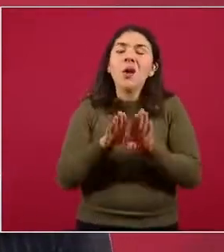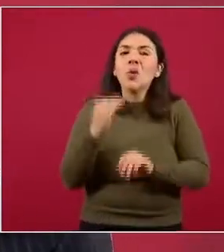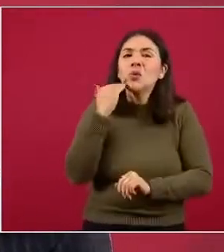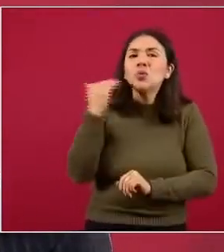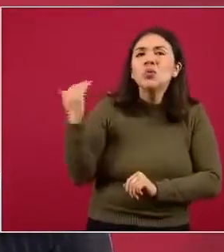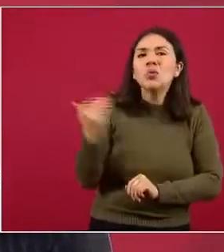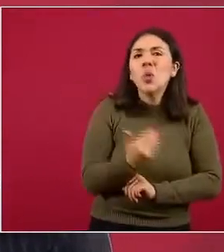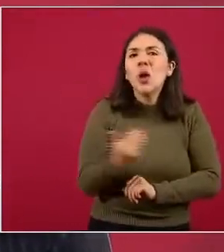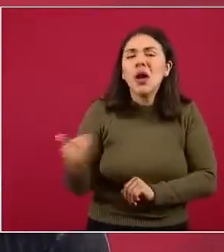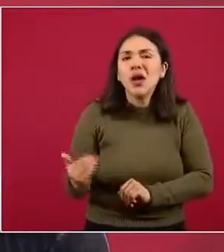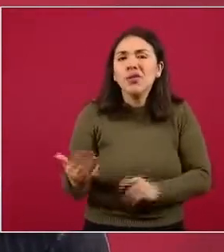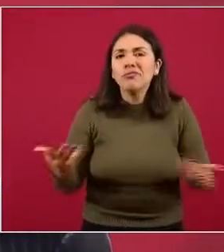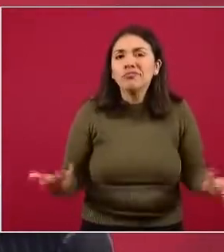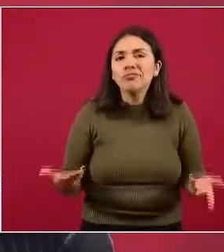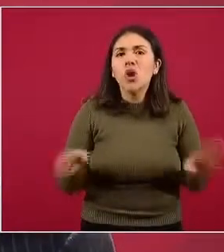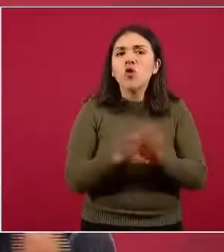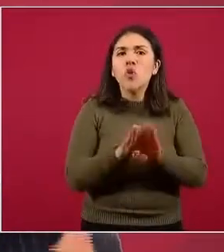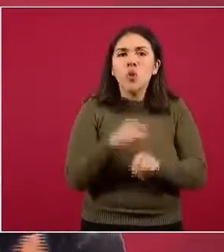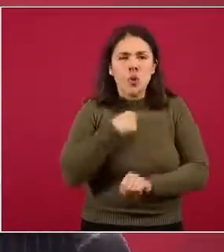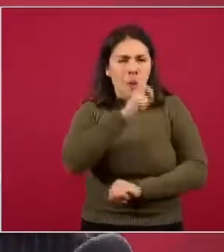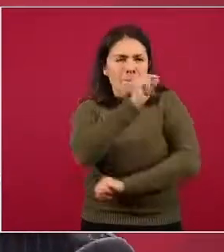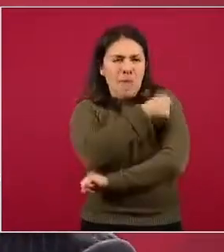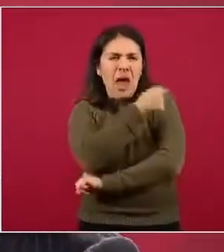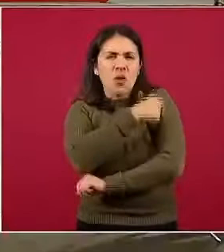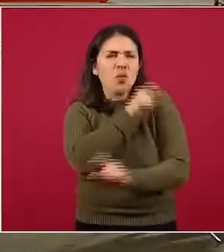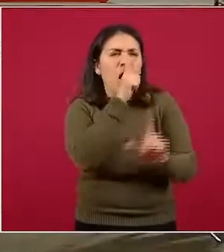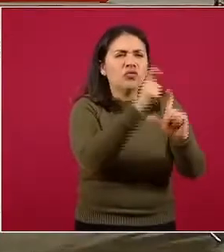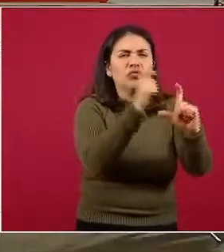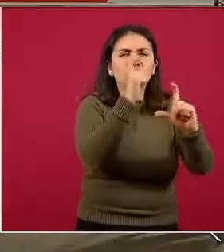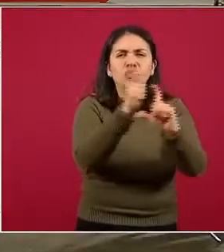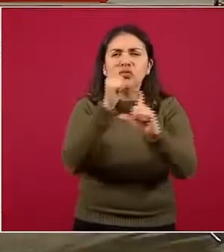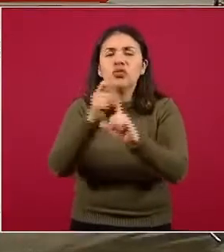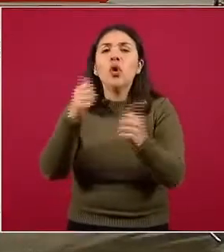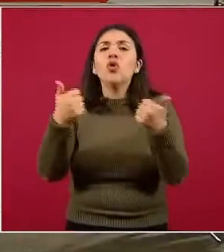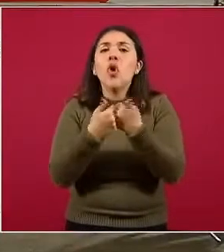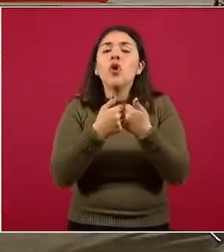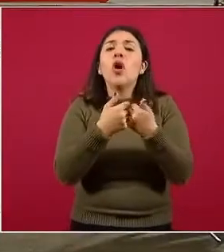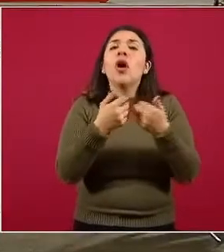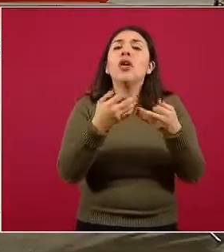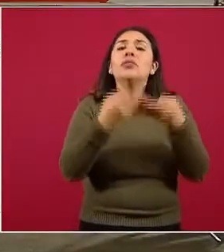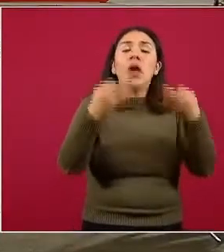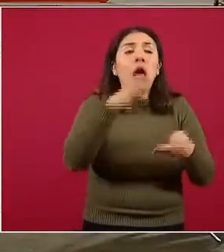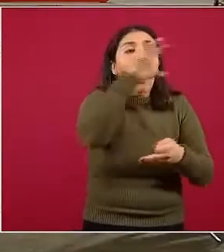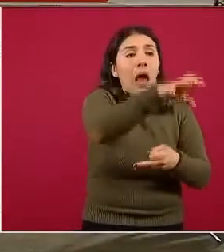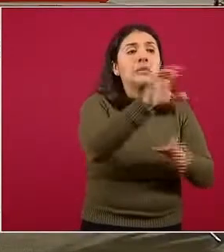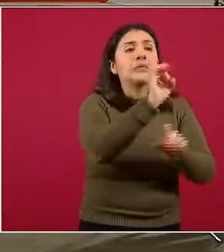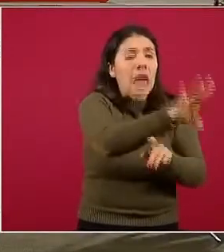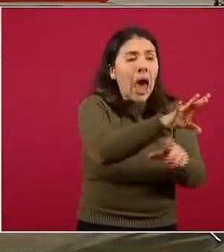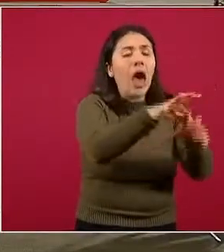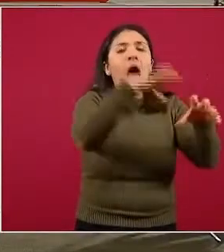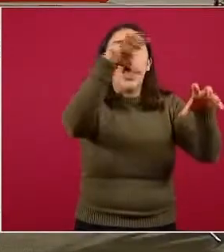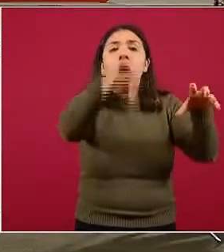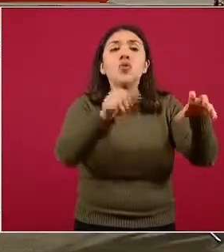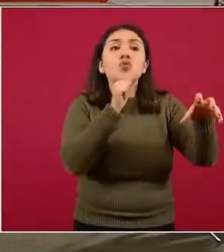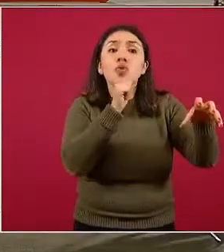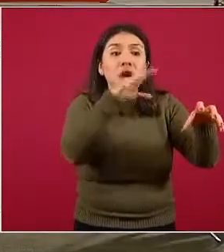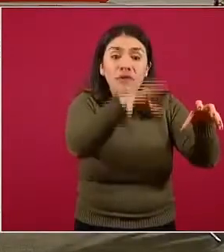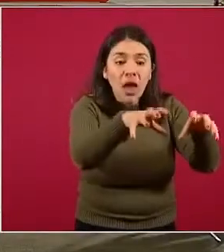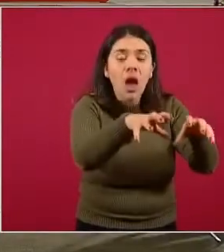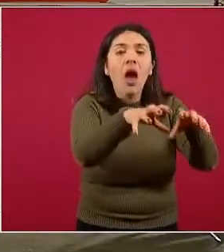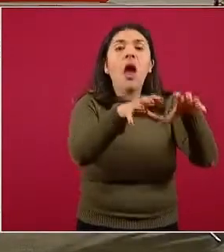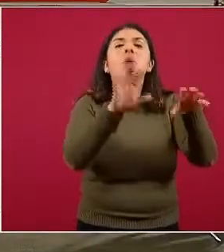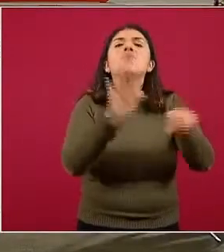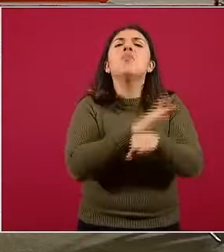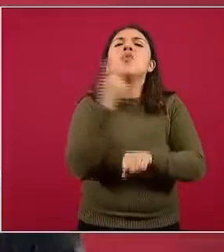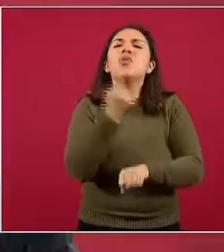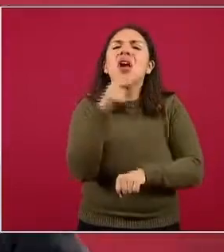en la medida en que empezaríamos a vacunar territorialmente. Ya vacuné este poblado, pero este poblado todavía no está vacunado.